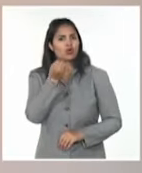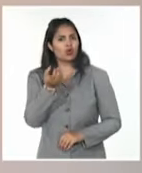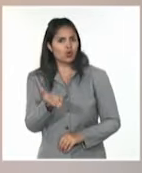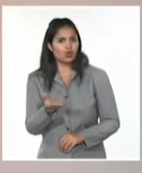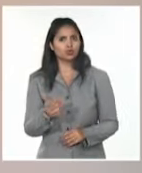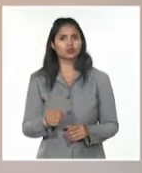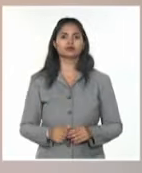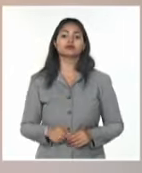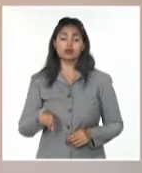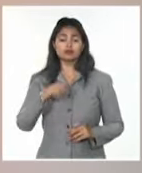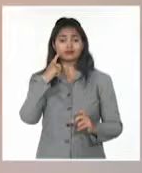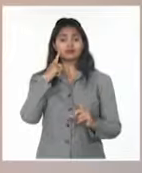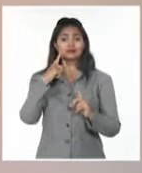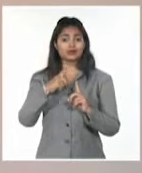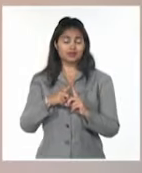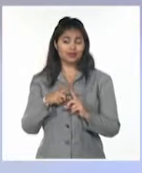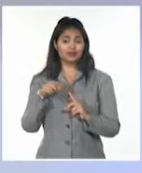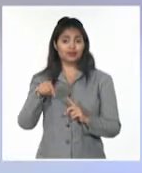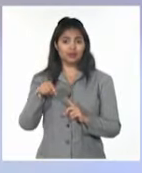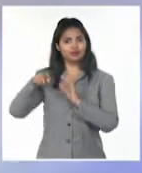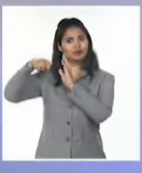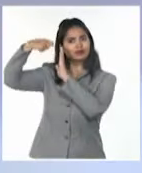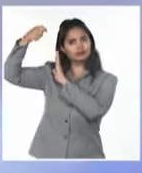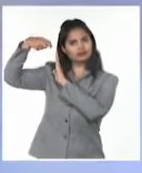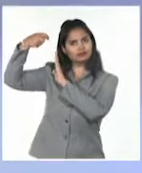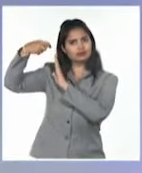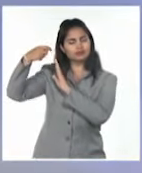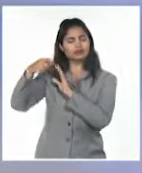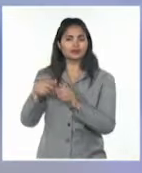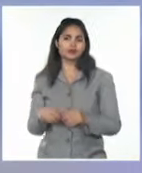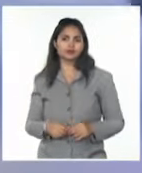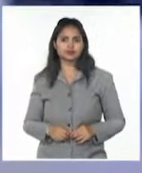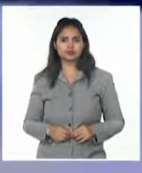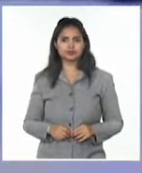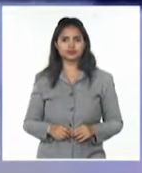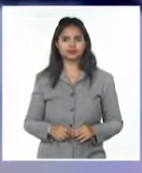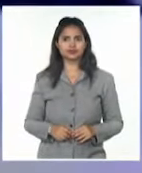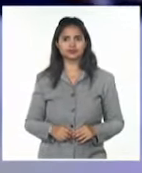espectador que nunca olvida y